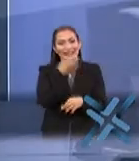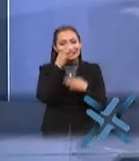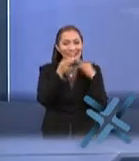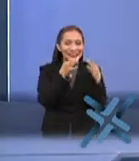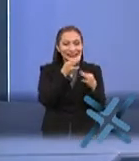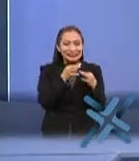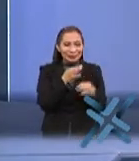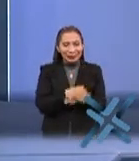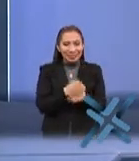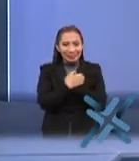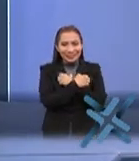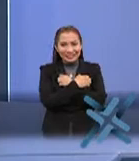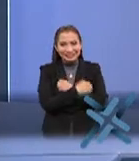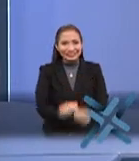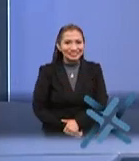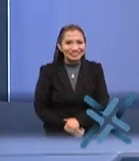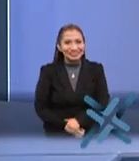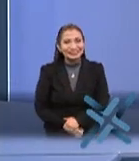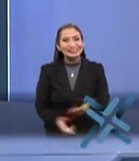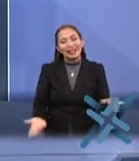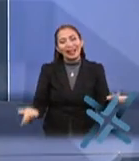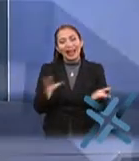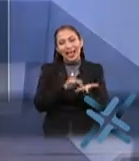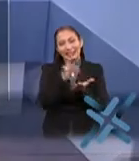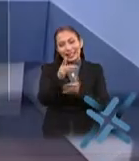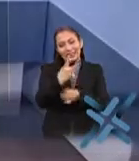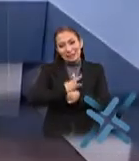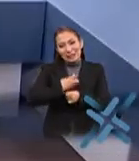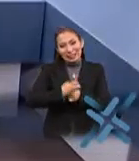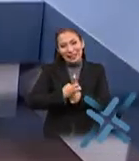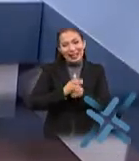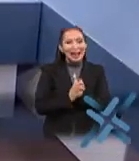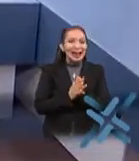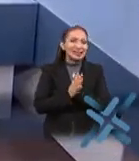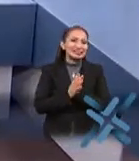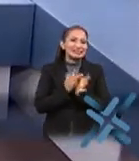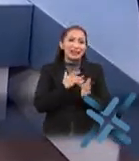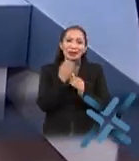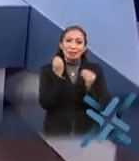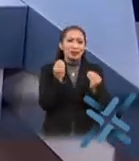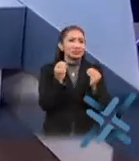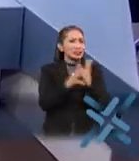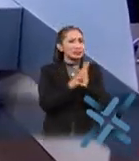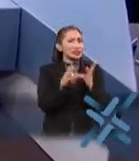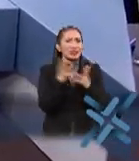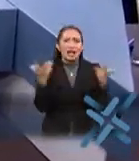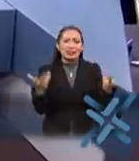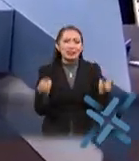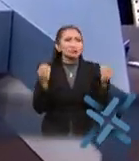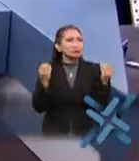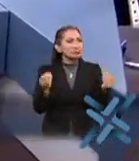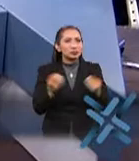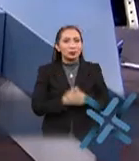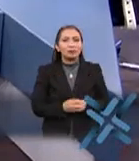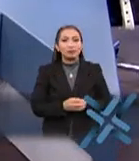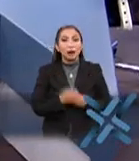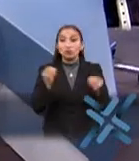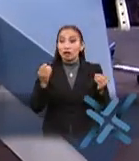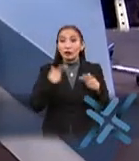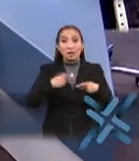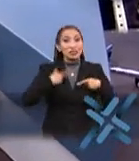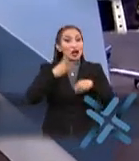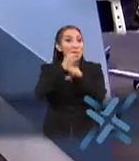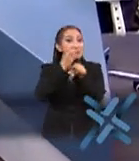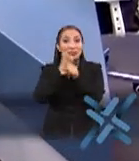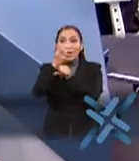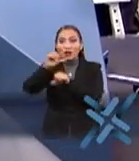información educativa. Así es que, bueno, gracias por invitarme. Enhorabuena, ya sé que tienen Enrique, muchas cosas más y muchos. Entonces, tenemos bueno, muchos invitados. Muchísimo